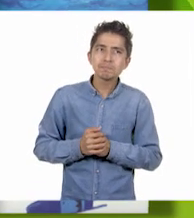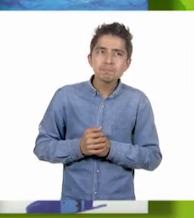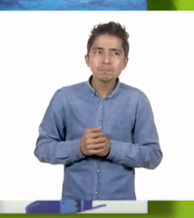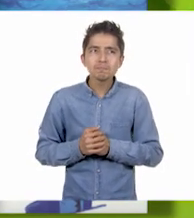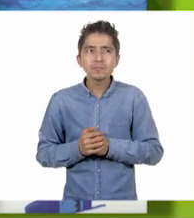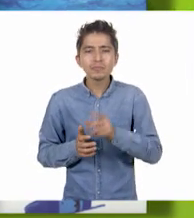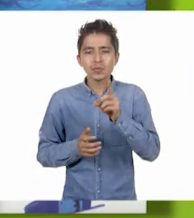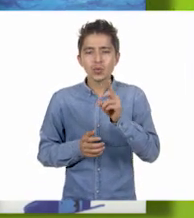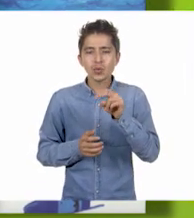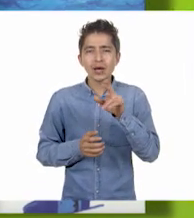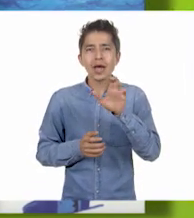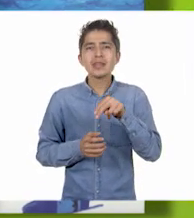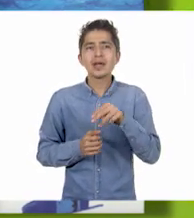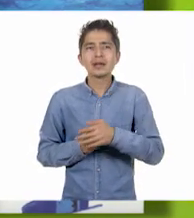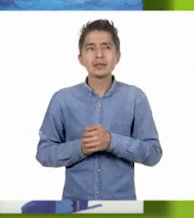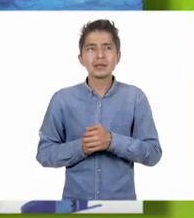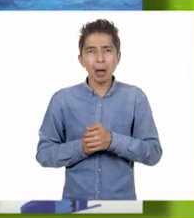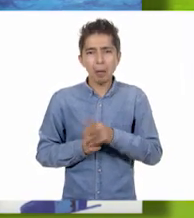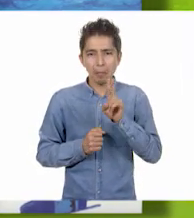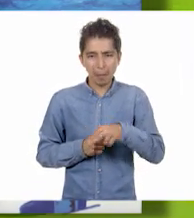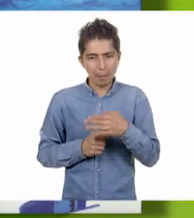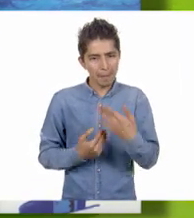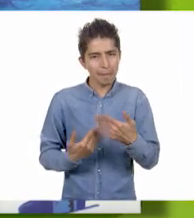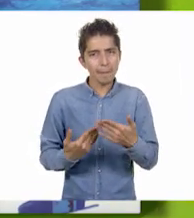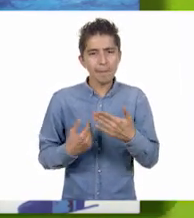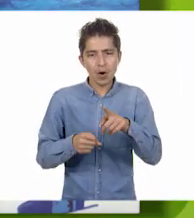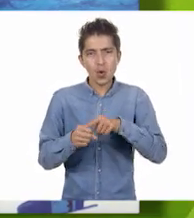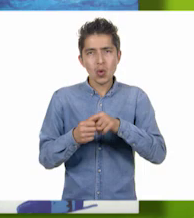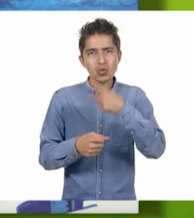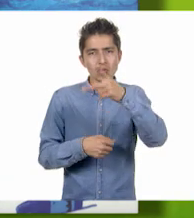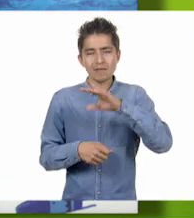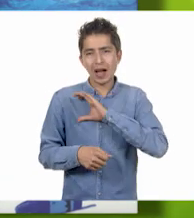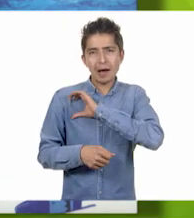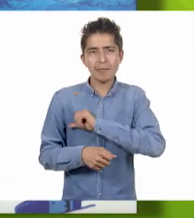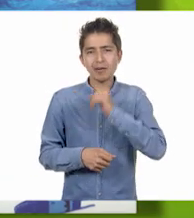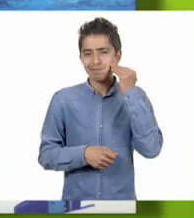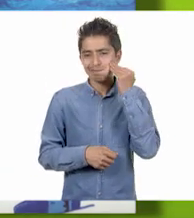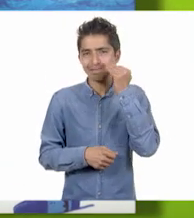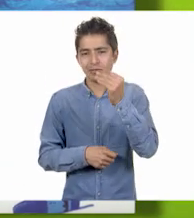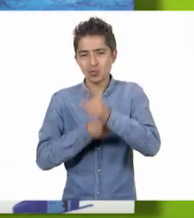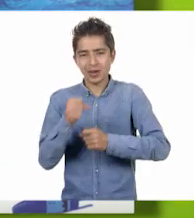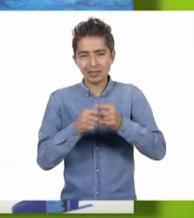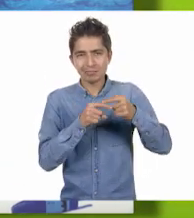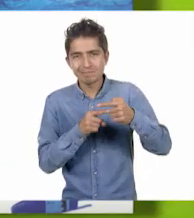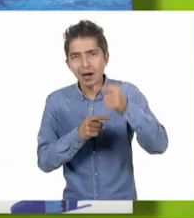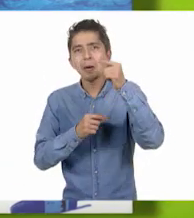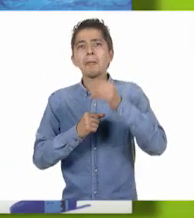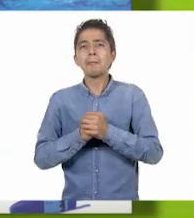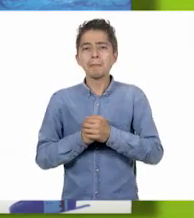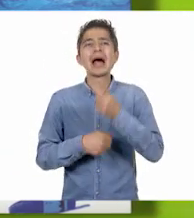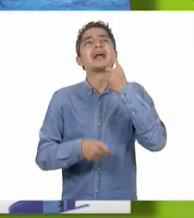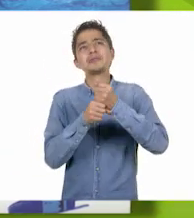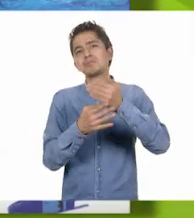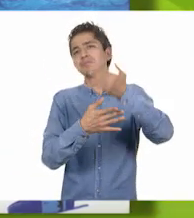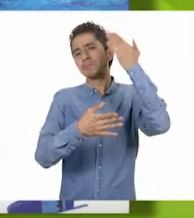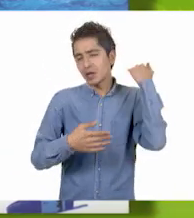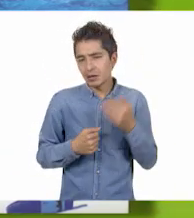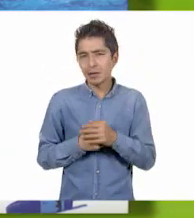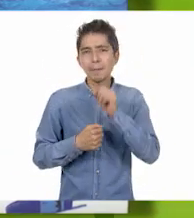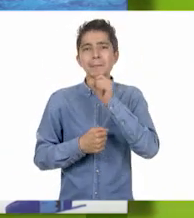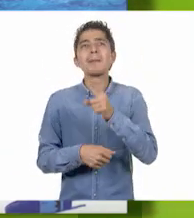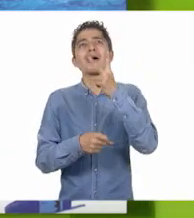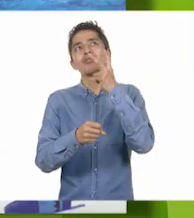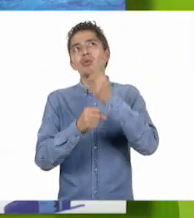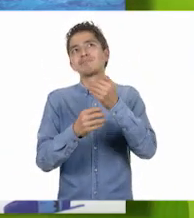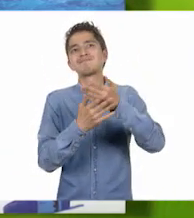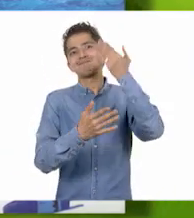Querido Duncan, es genial haber sido tu color favorito durante este año. Y el anterior, y también el